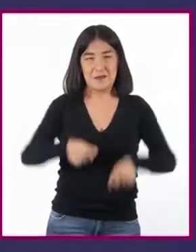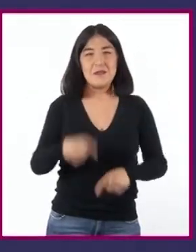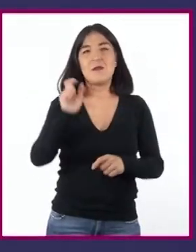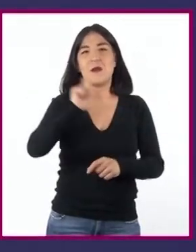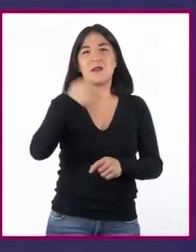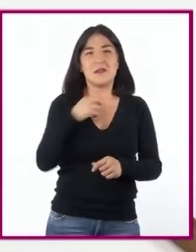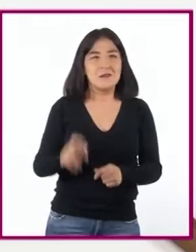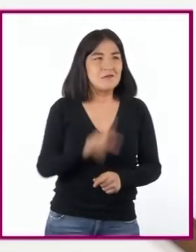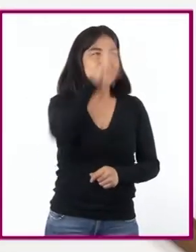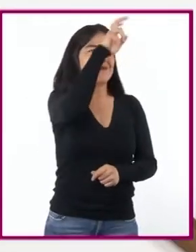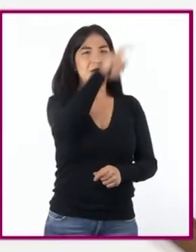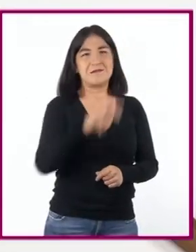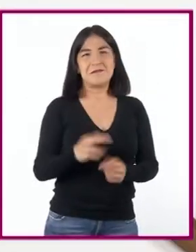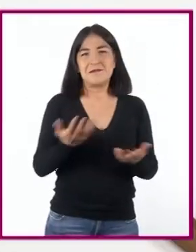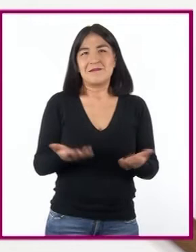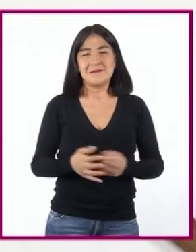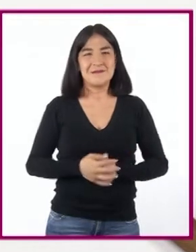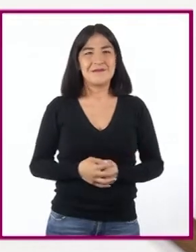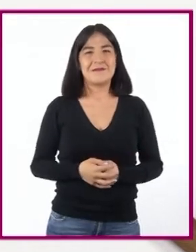las escaleras?